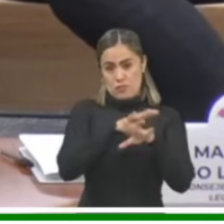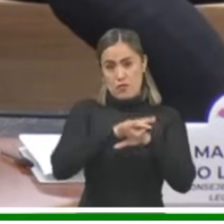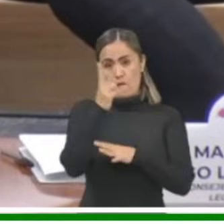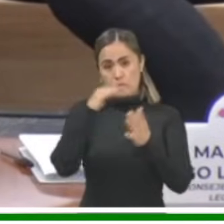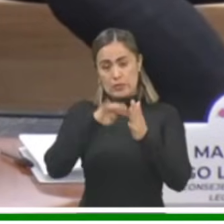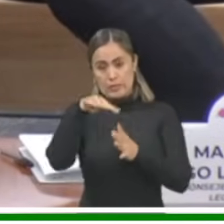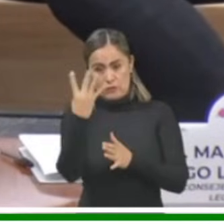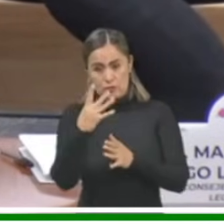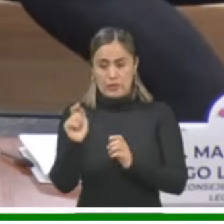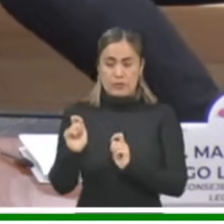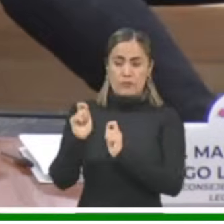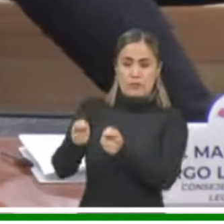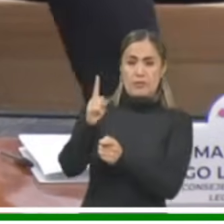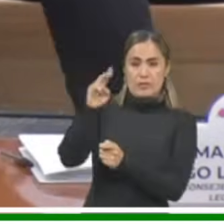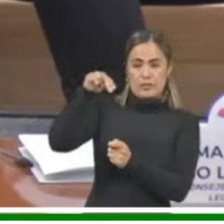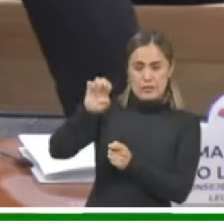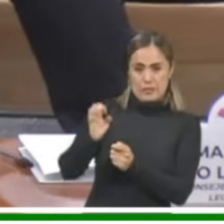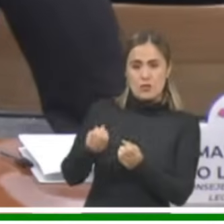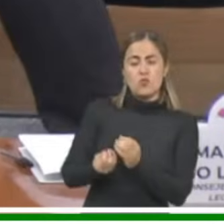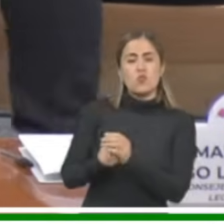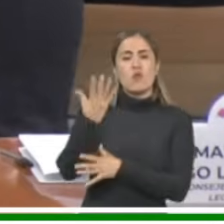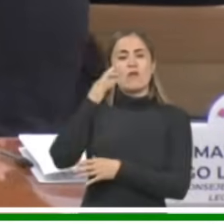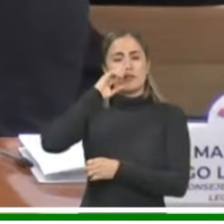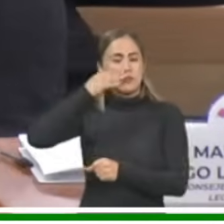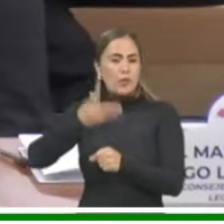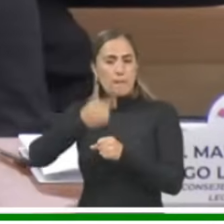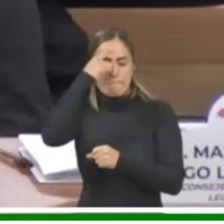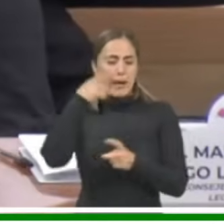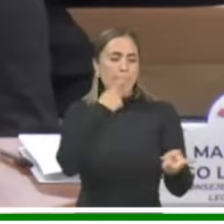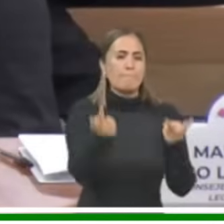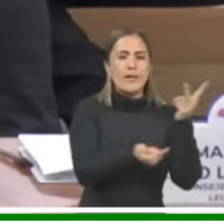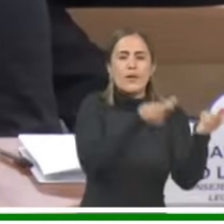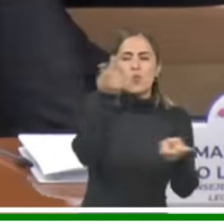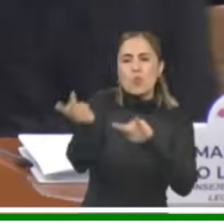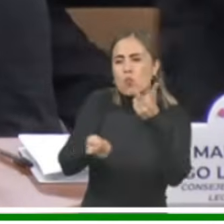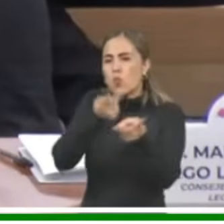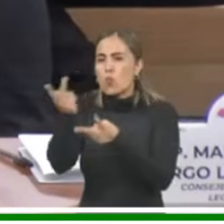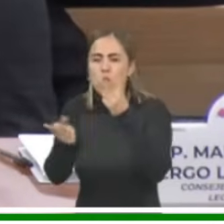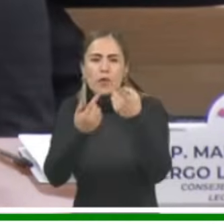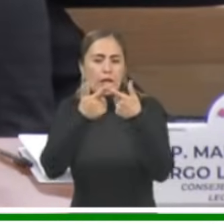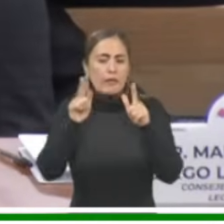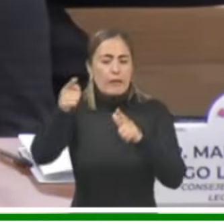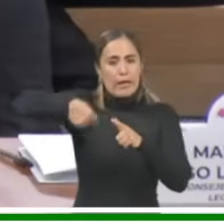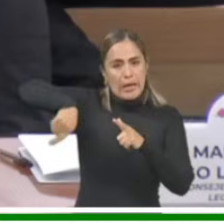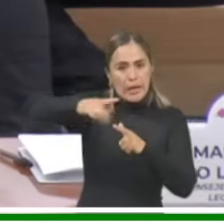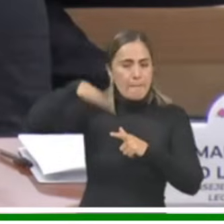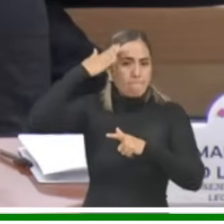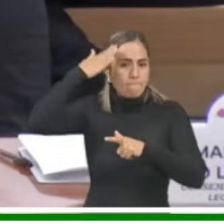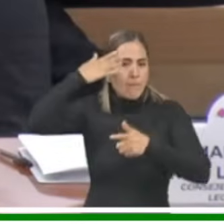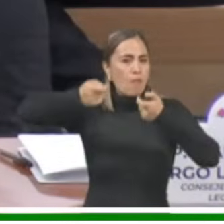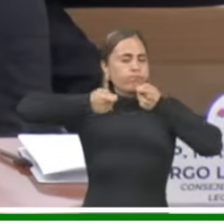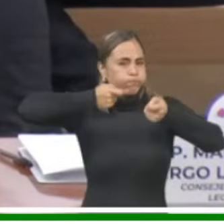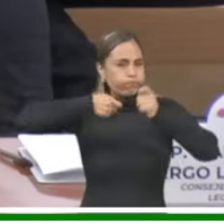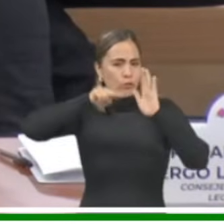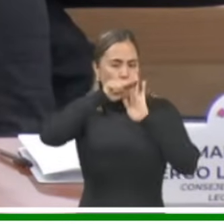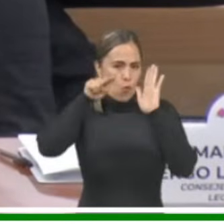otorgó al Instituto Nacional Electoral nuevas facultades en materia de encuestas y sondeos, convirtiéndolo en institución rectora en materia de regulación de